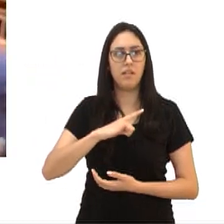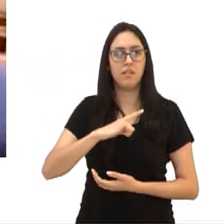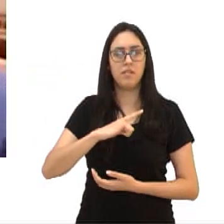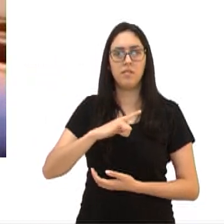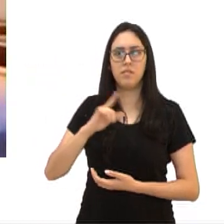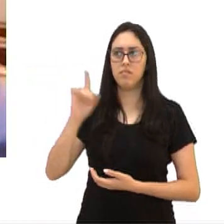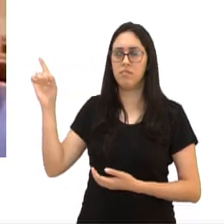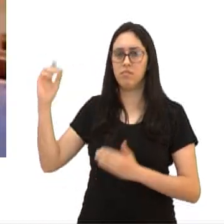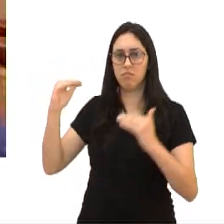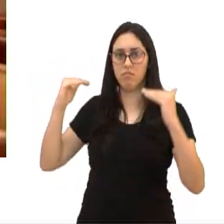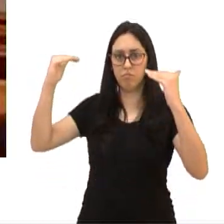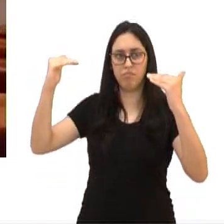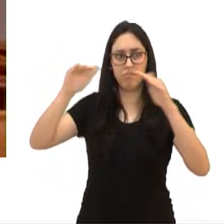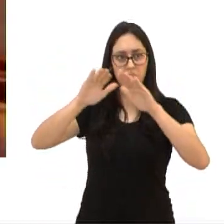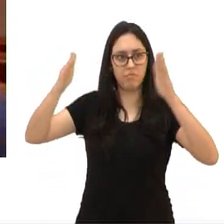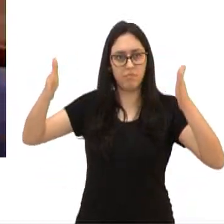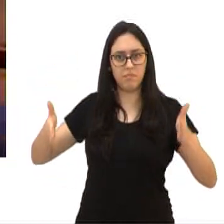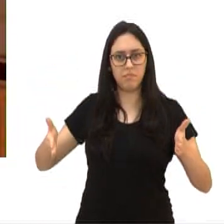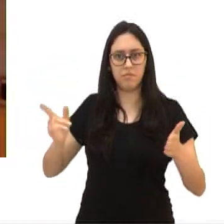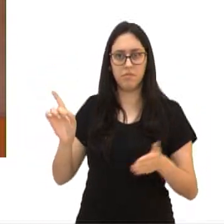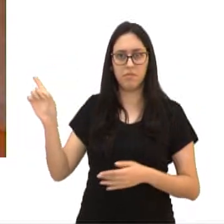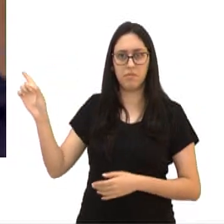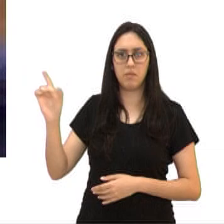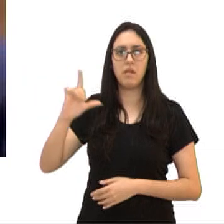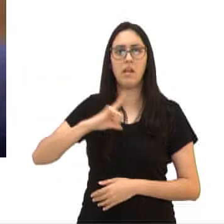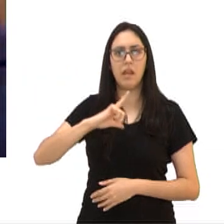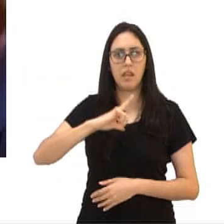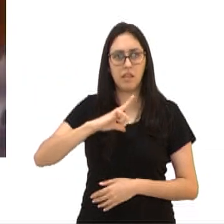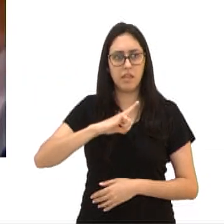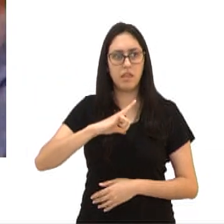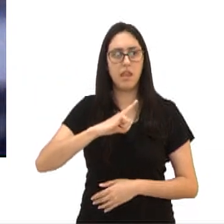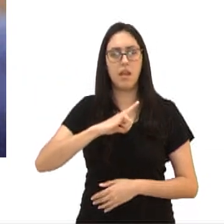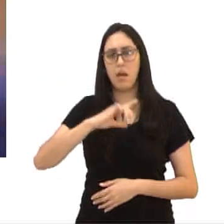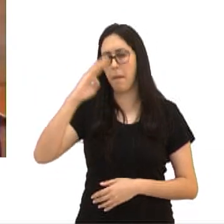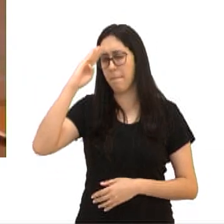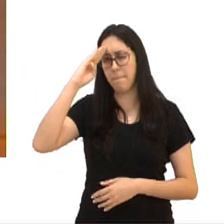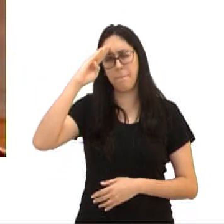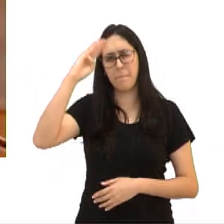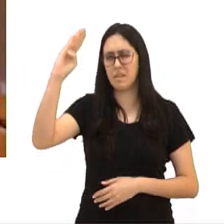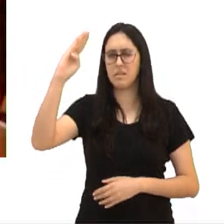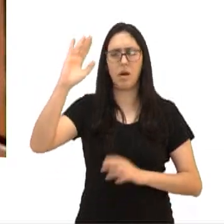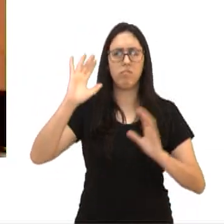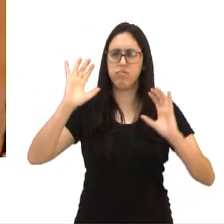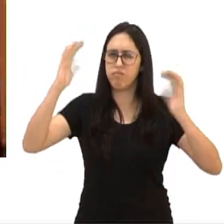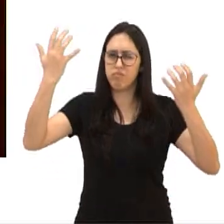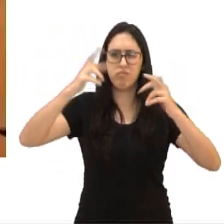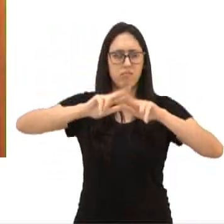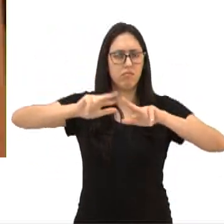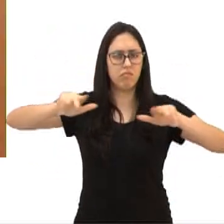da Bimá en hebraico, donde acontecen todas las principales ceremonias, en